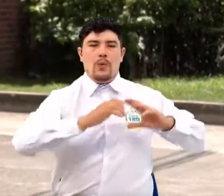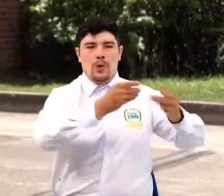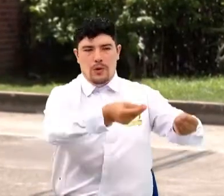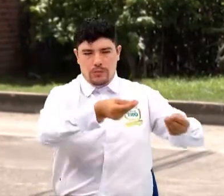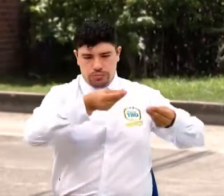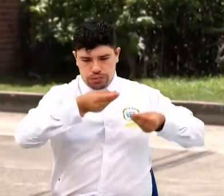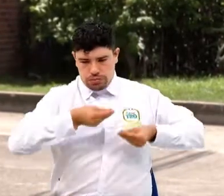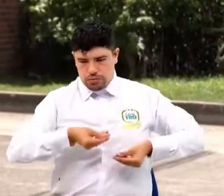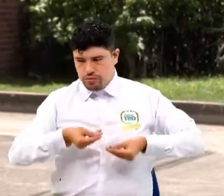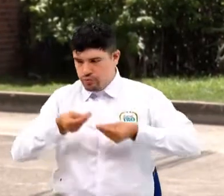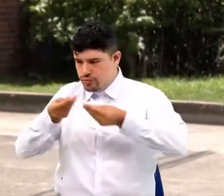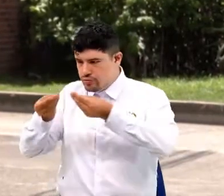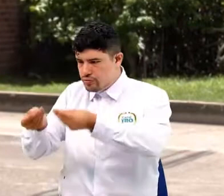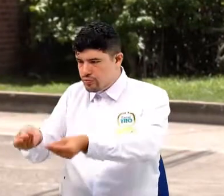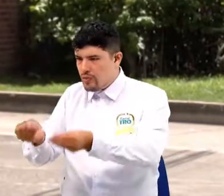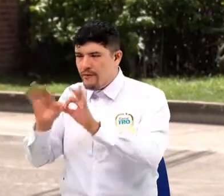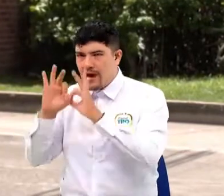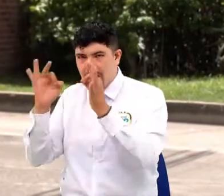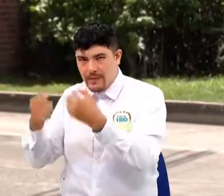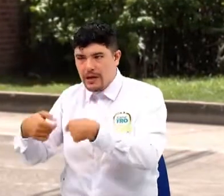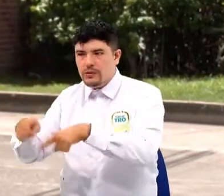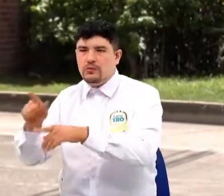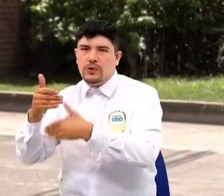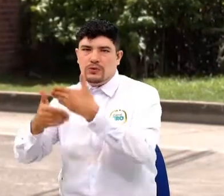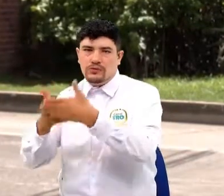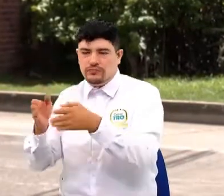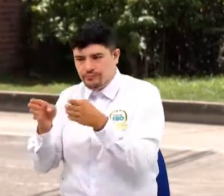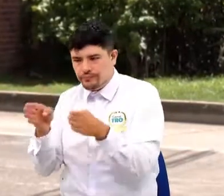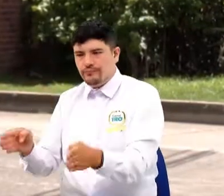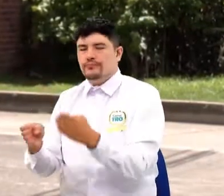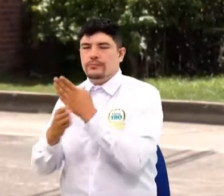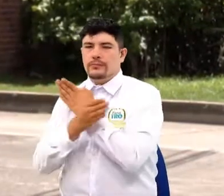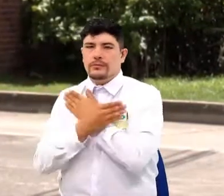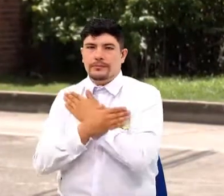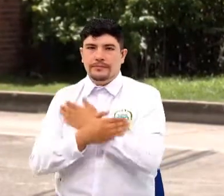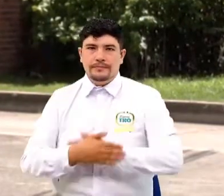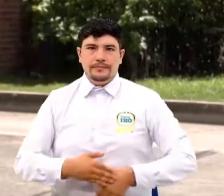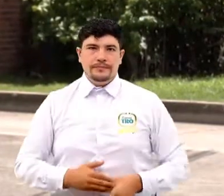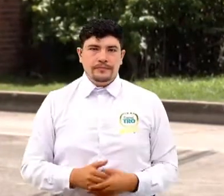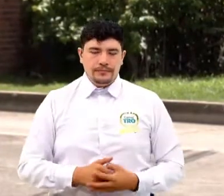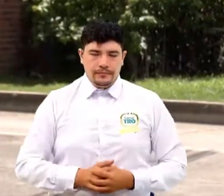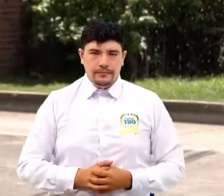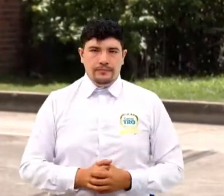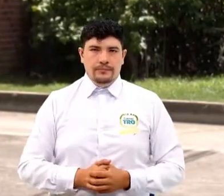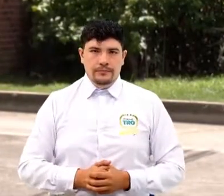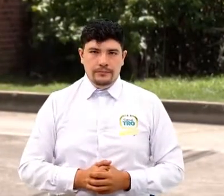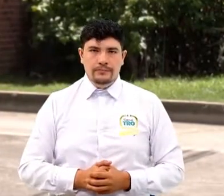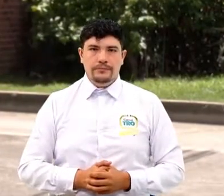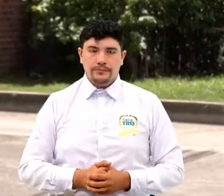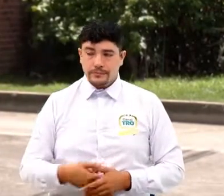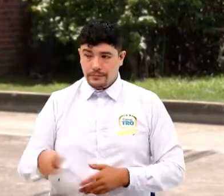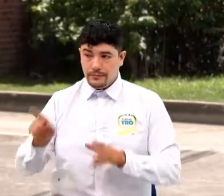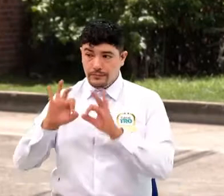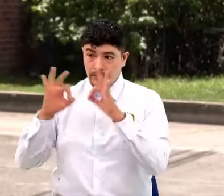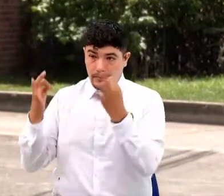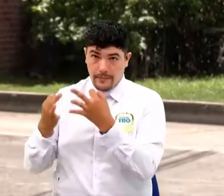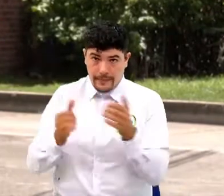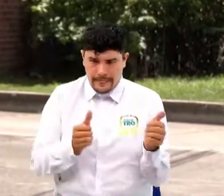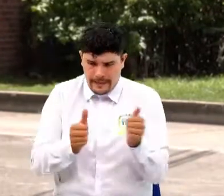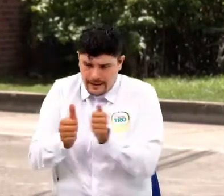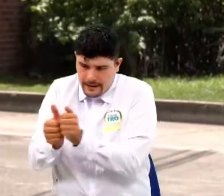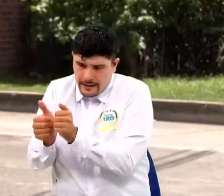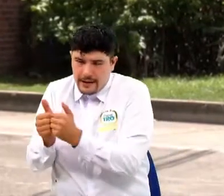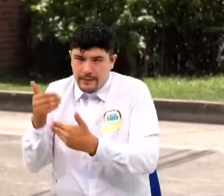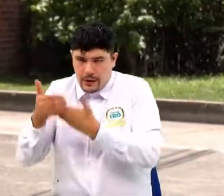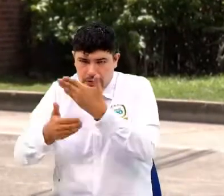diferentes situaciones que llevaron a esta difícil tragedia para esta familia. Pues nosotros los hemos acompañado y en el siguiente informe les contamos cómo